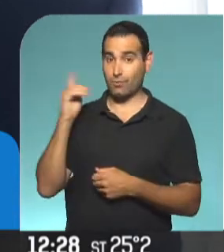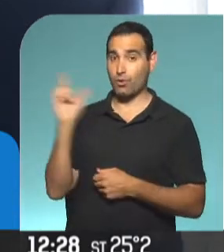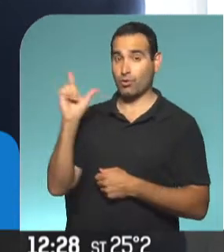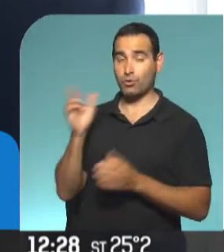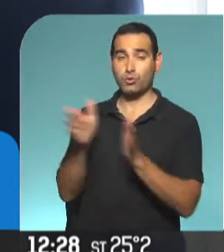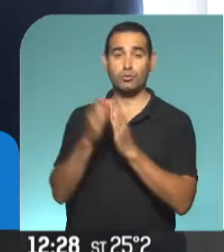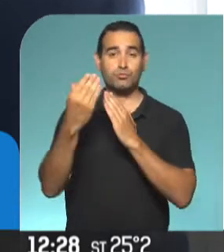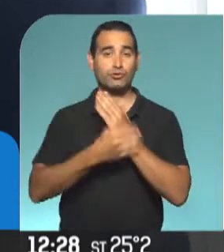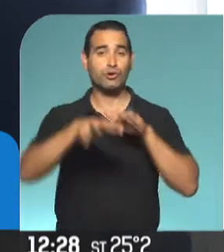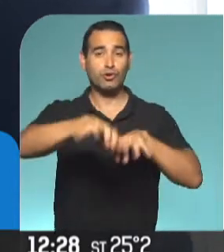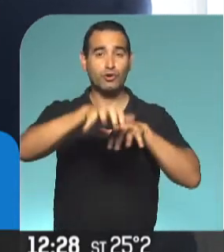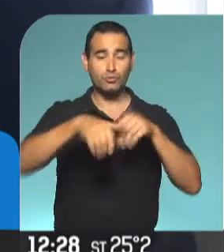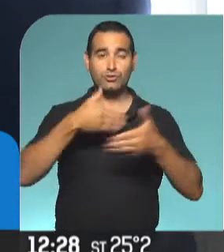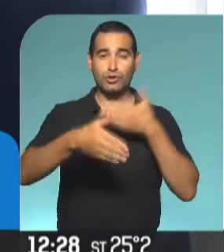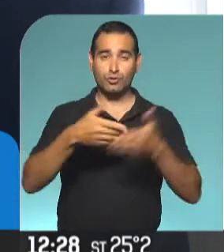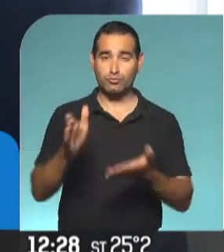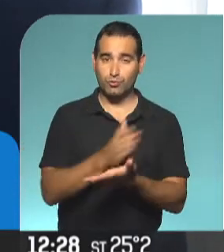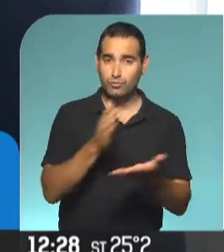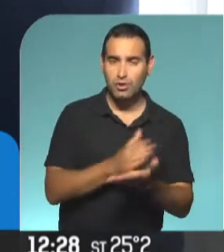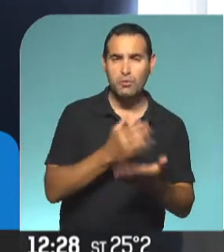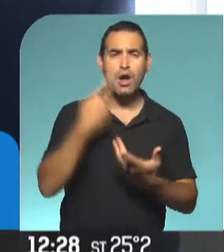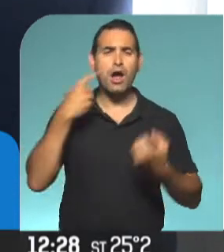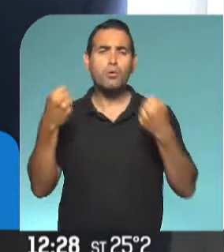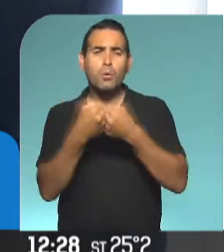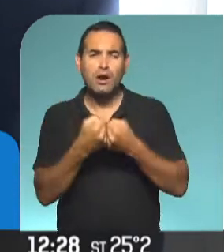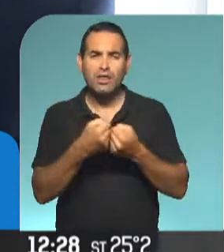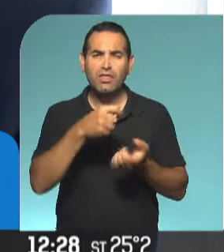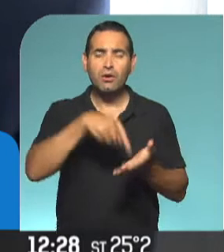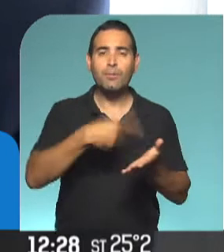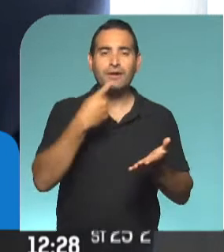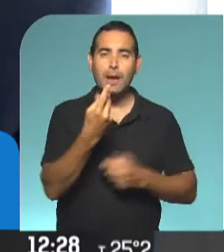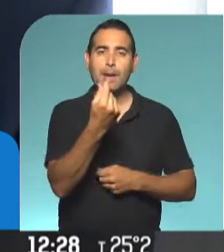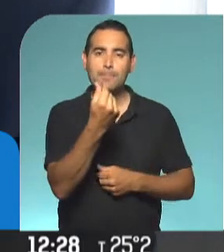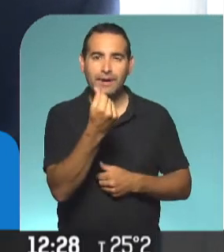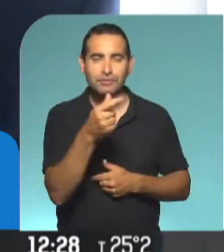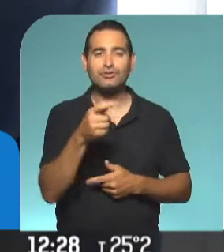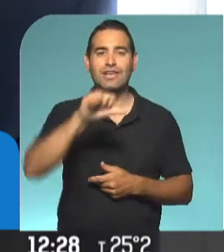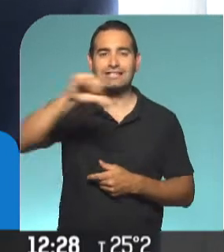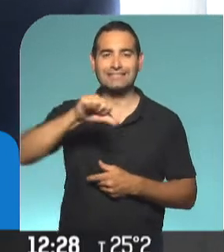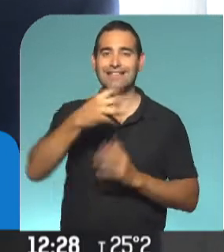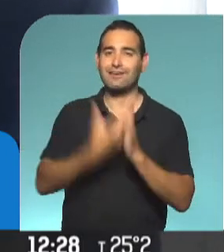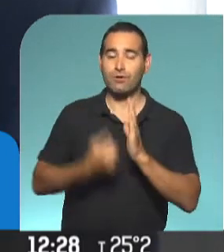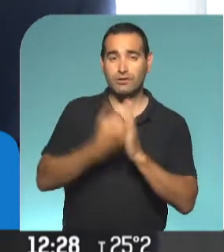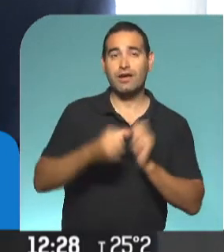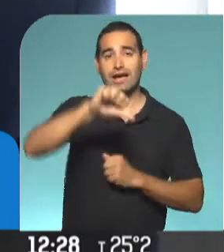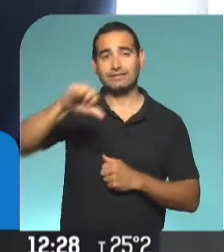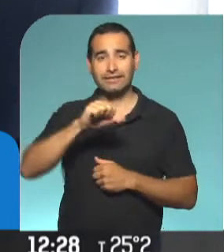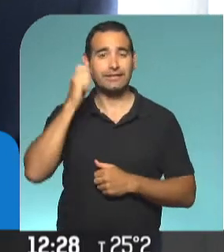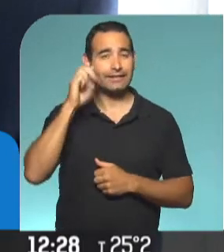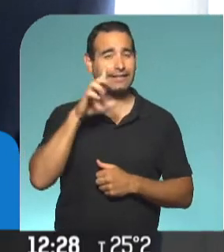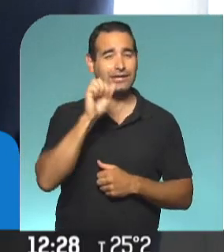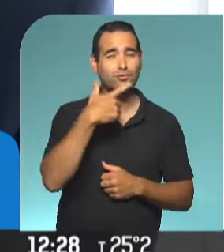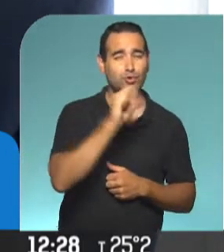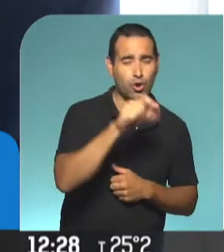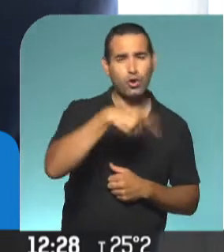junto al ministro de agricultura y desarrollo productivo es un acuerdo para establecer precios subsidios del aceite el aceite de girasol y aceite mezcla que